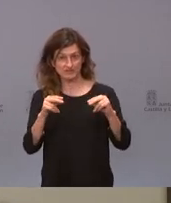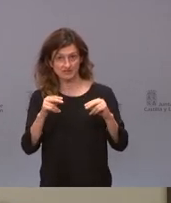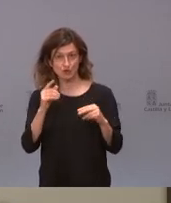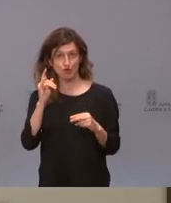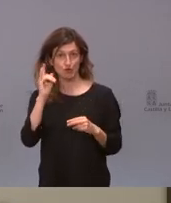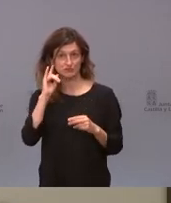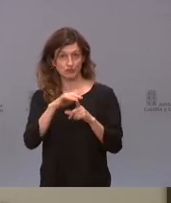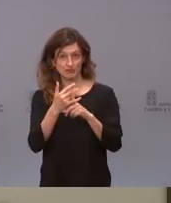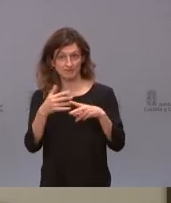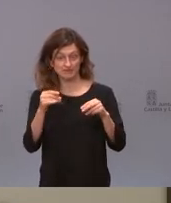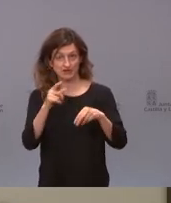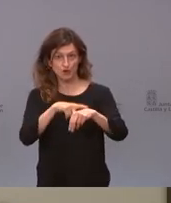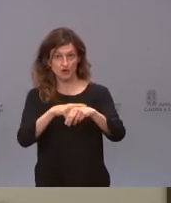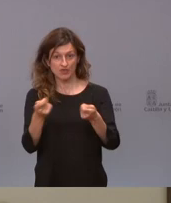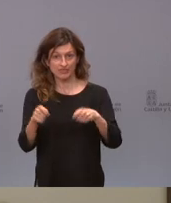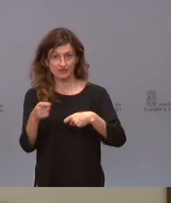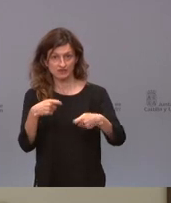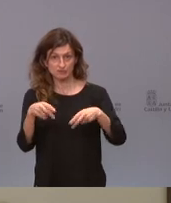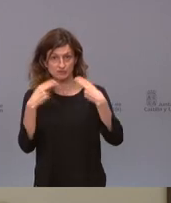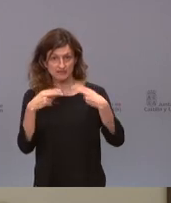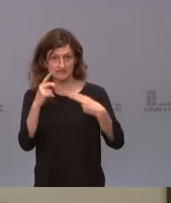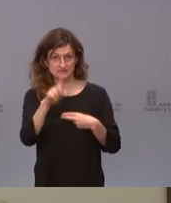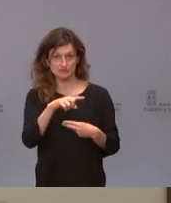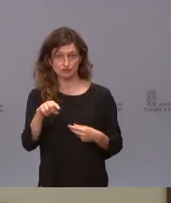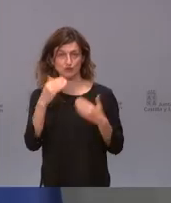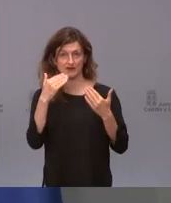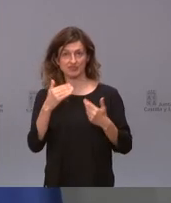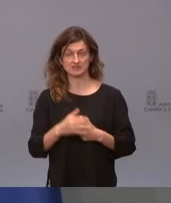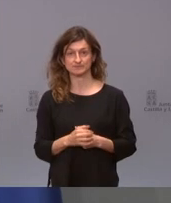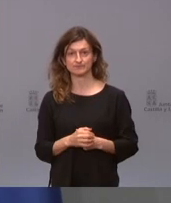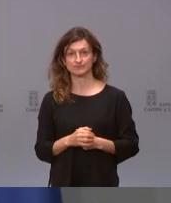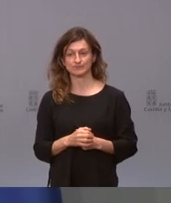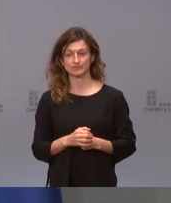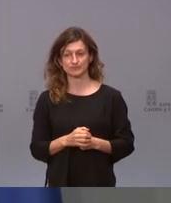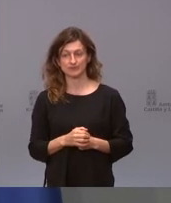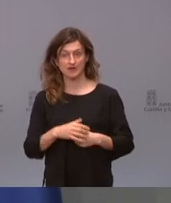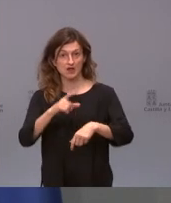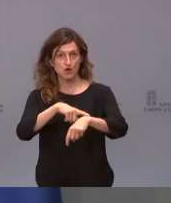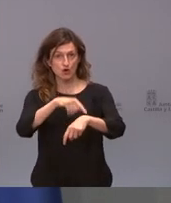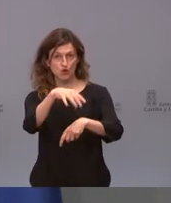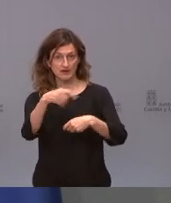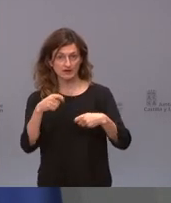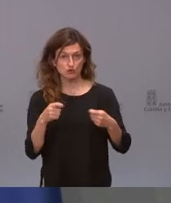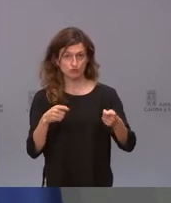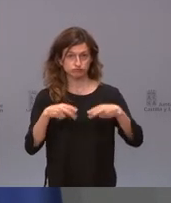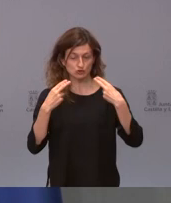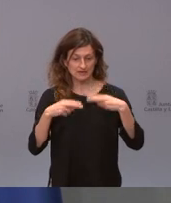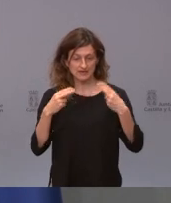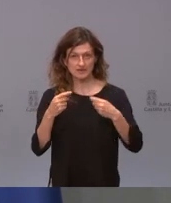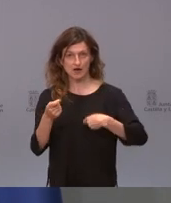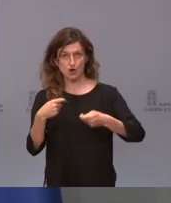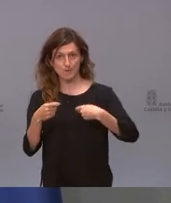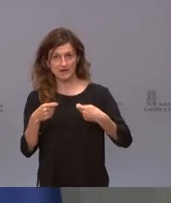establecer un horario de cierre para la hostelería bueno el horario de los comercios el horario de la hostelería siempre ha sido